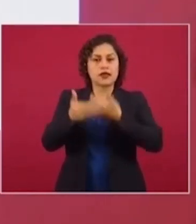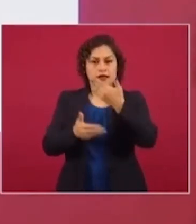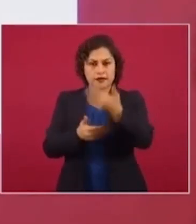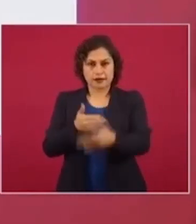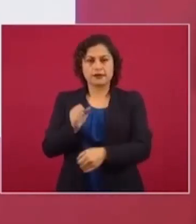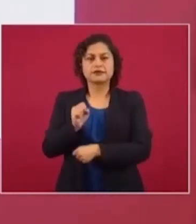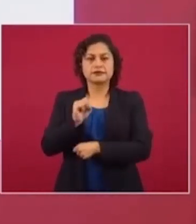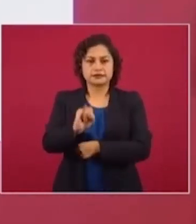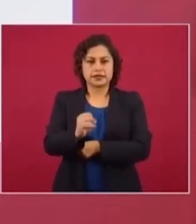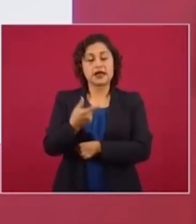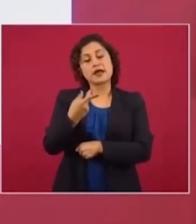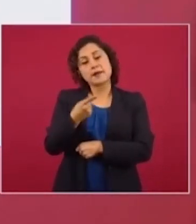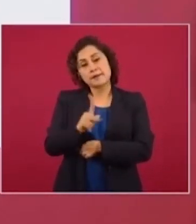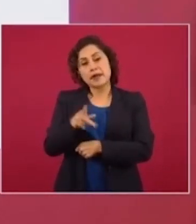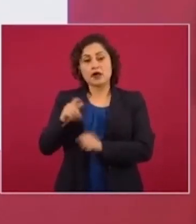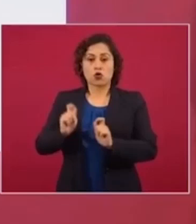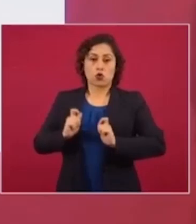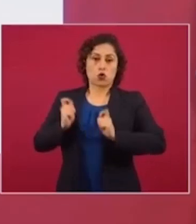sin ser funcionario